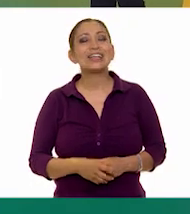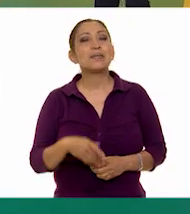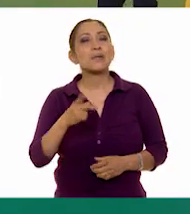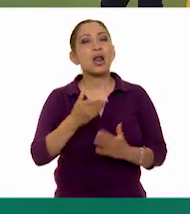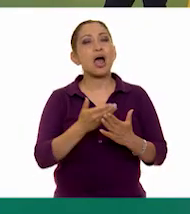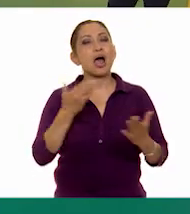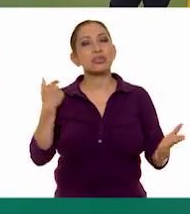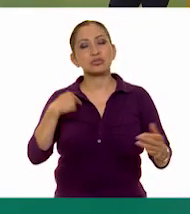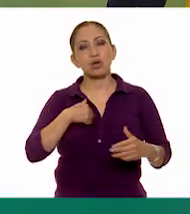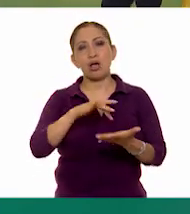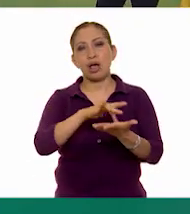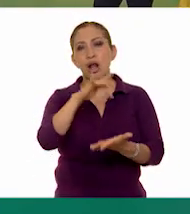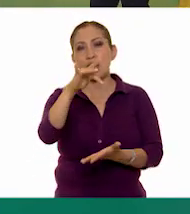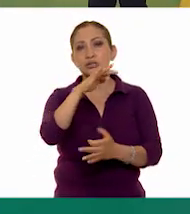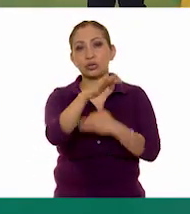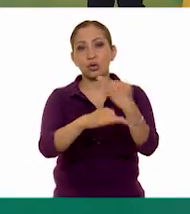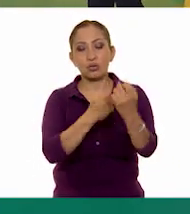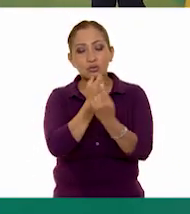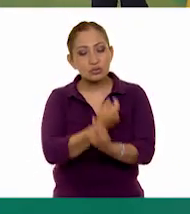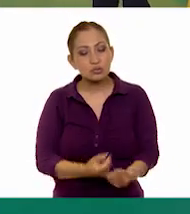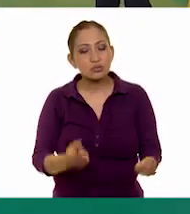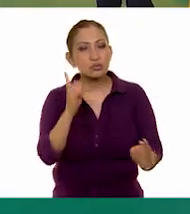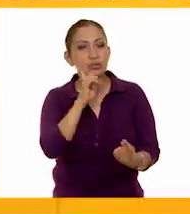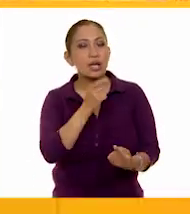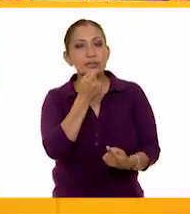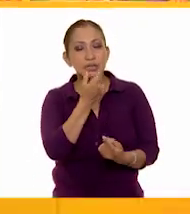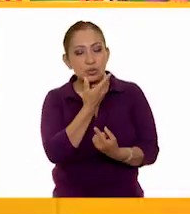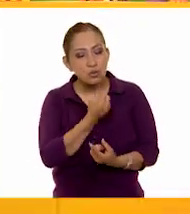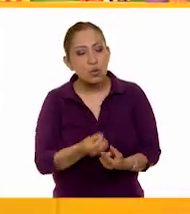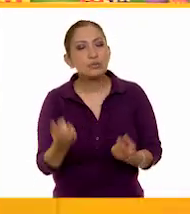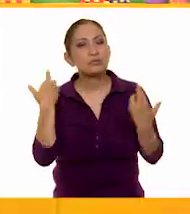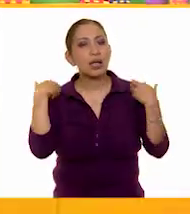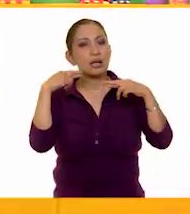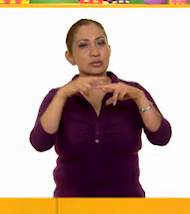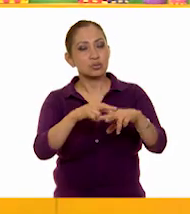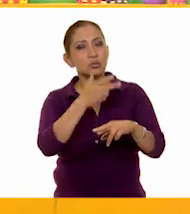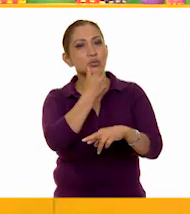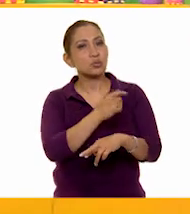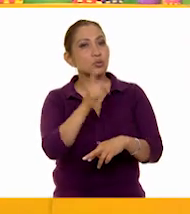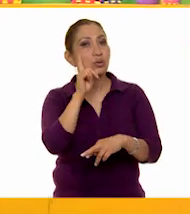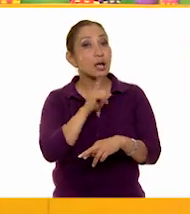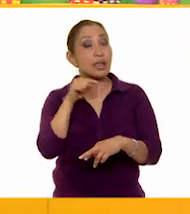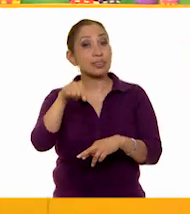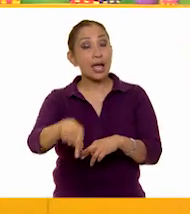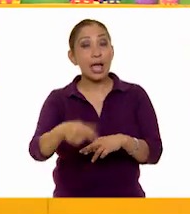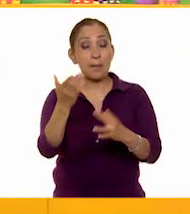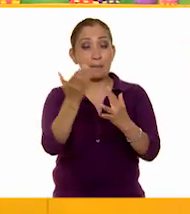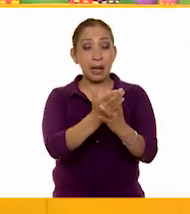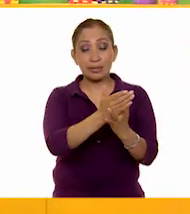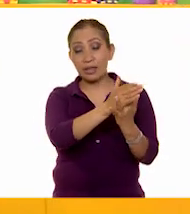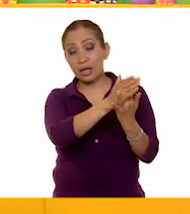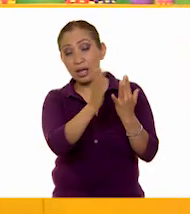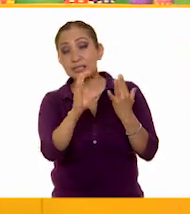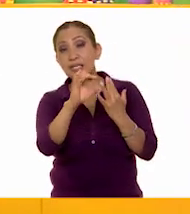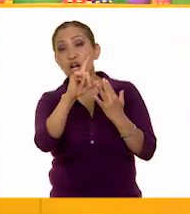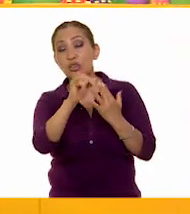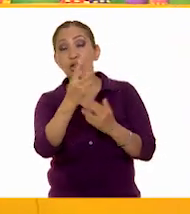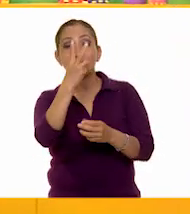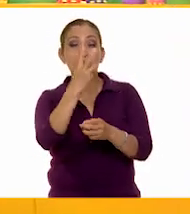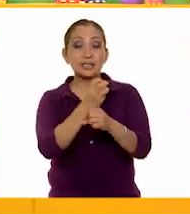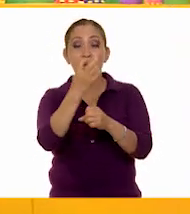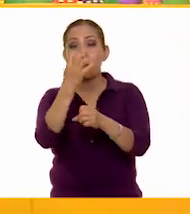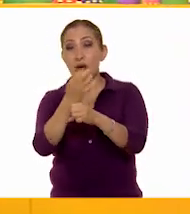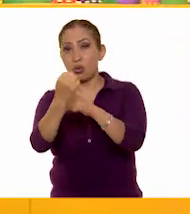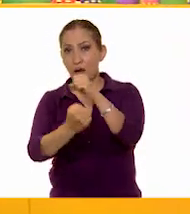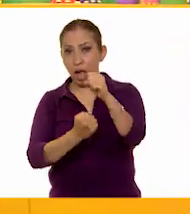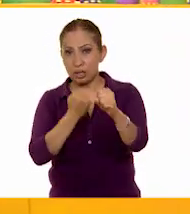antes quisiera yo agradecer a todas las niñas, los niños, las maestras y los maestros del ciclo 2, que es tercero y cuarto